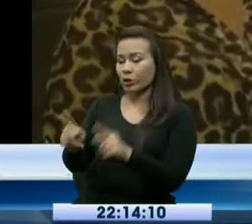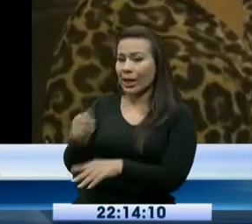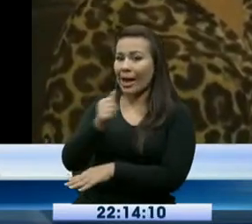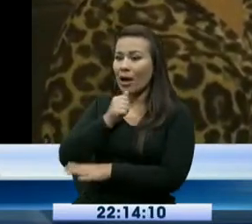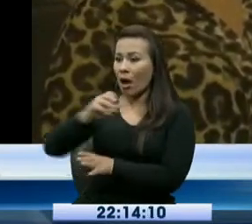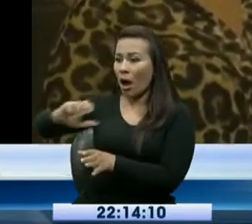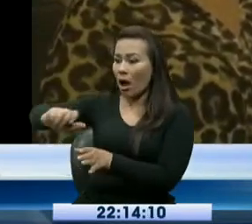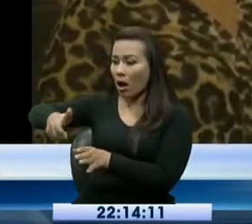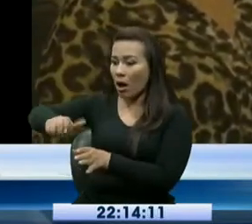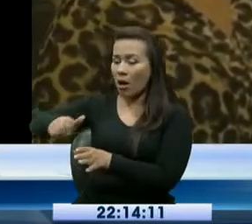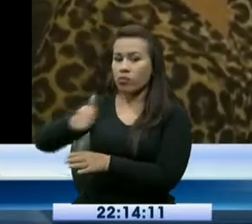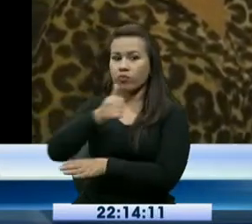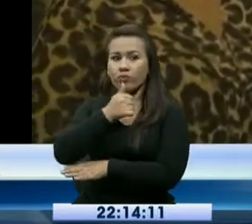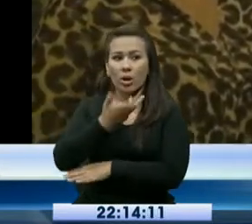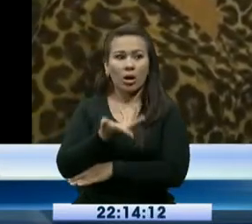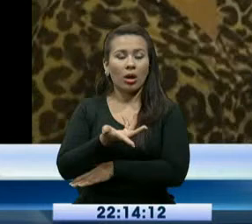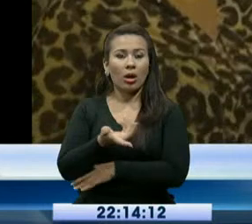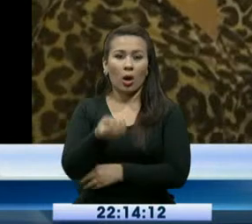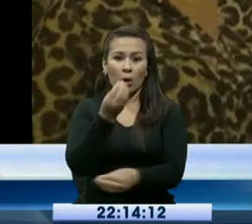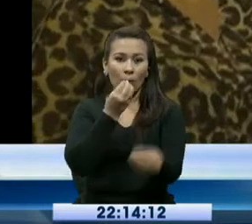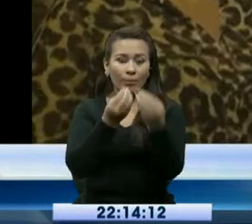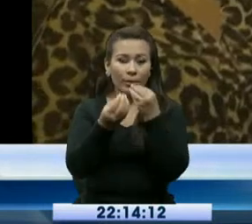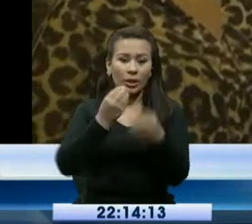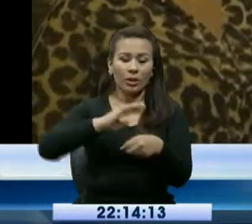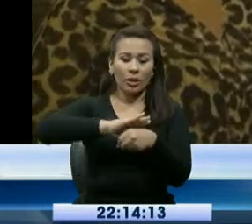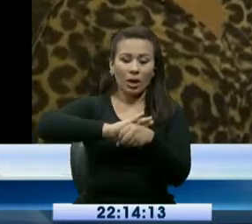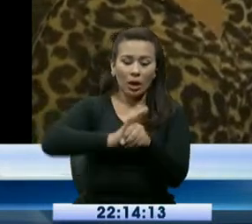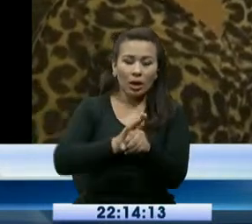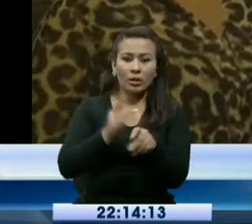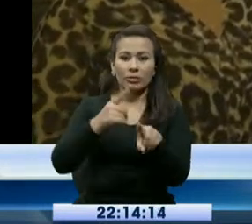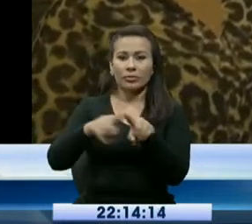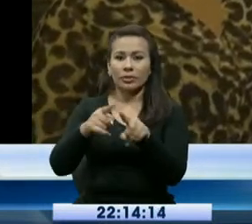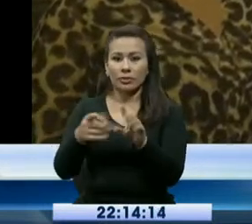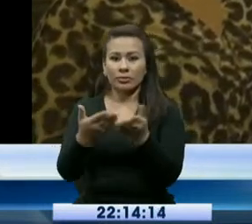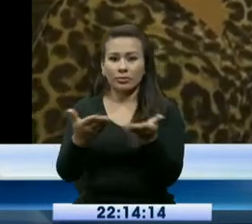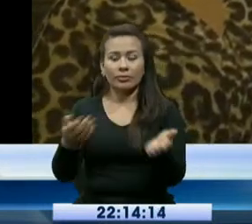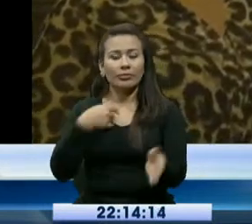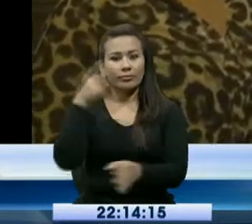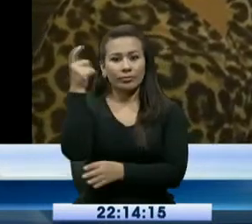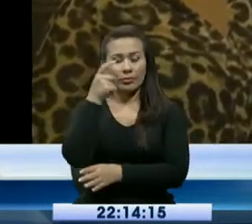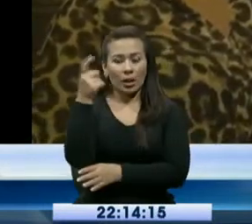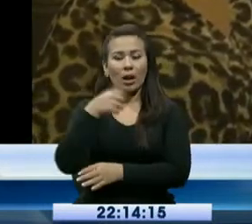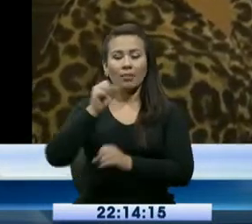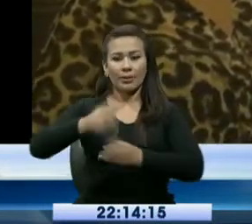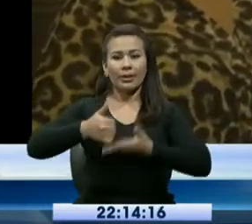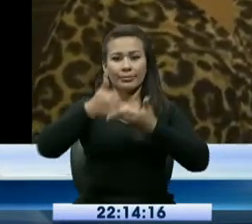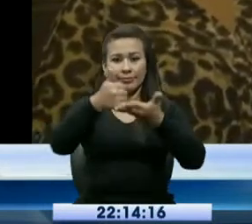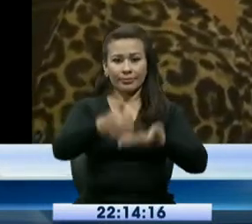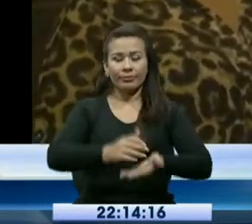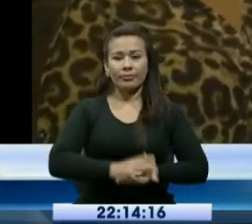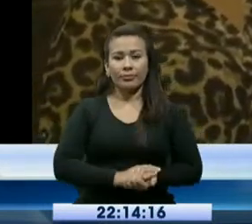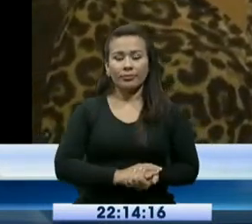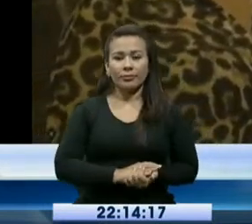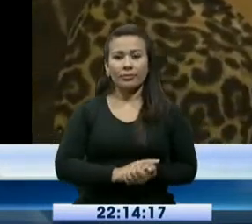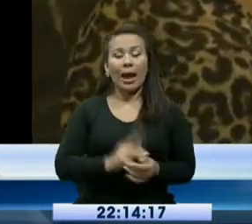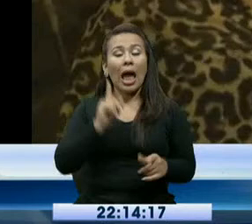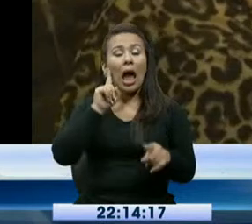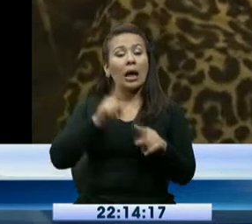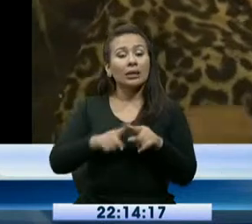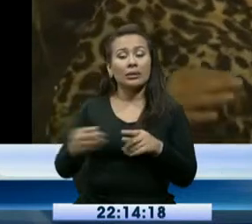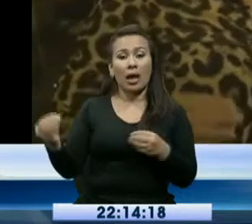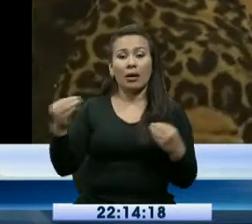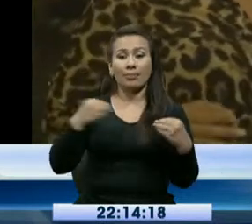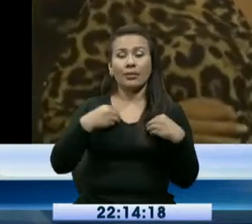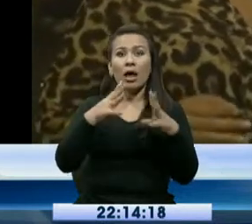agua, provisión de alimentos y tratar de que las condiciones sean lo menos críticas y drásticas hasta solventar la emergencia. Con